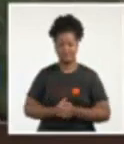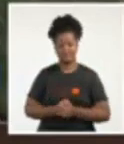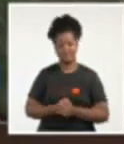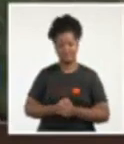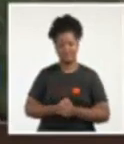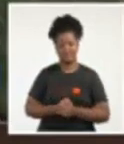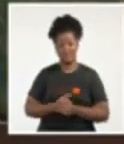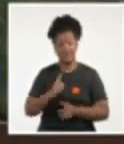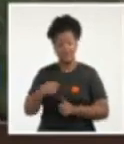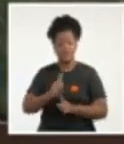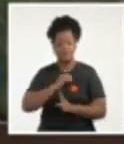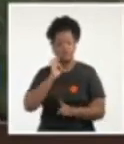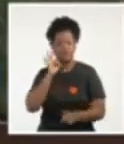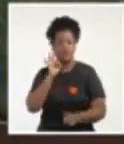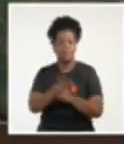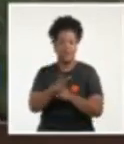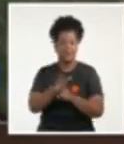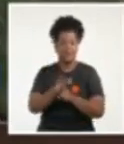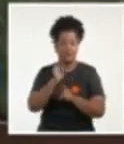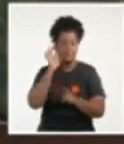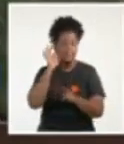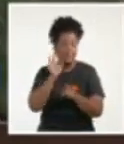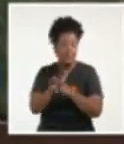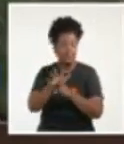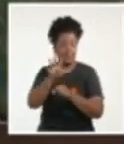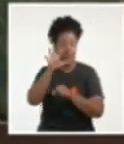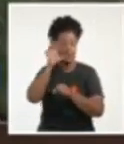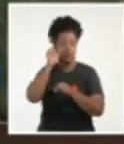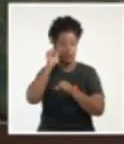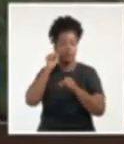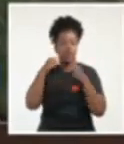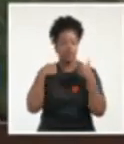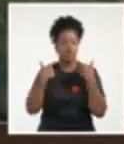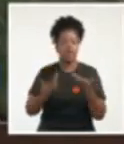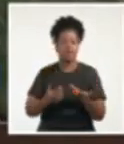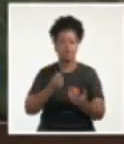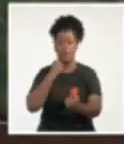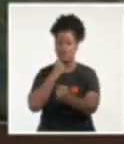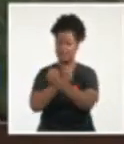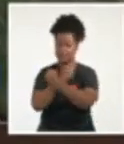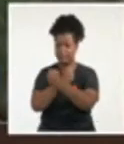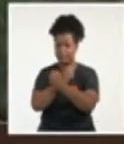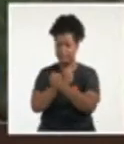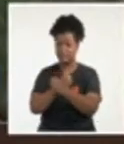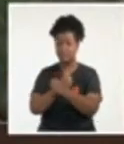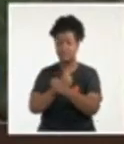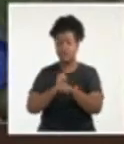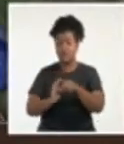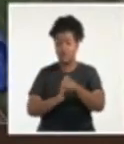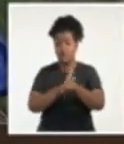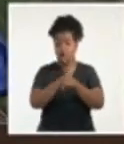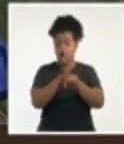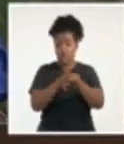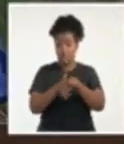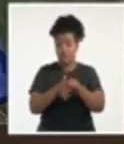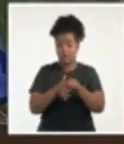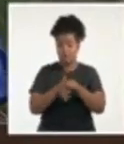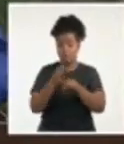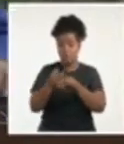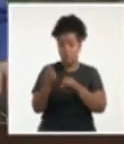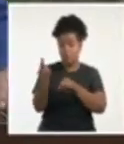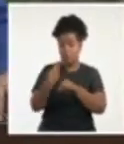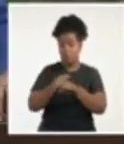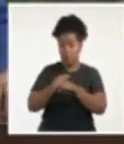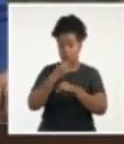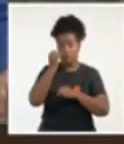a percibir lo que se estaba, el peligro que acechaba la pandemia, por orientación del general de ejército